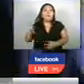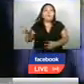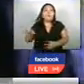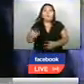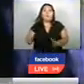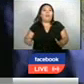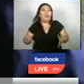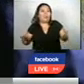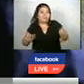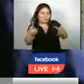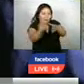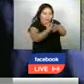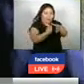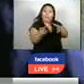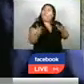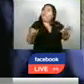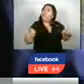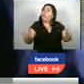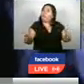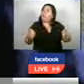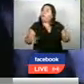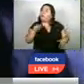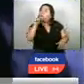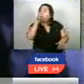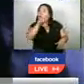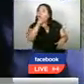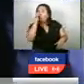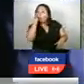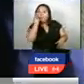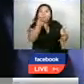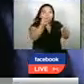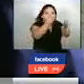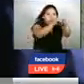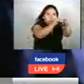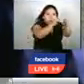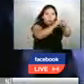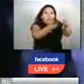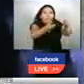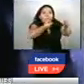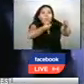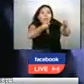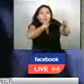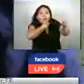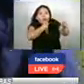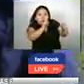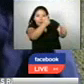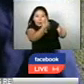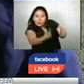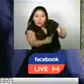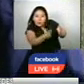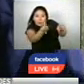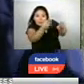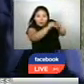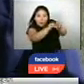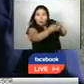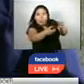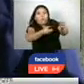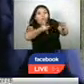hurtar o sustraer los datos de la persona de las cuentas bancarias